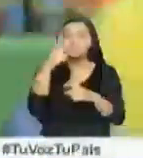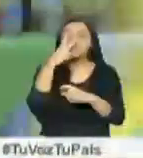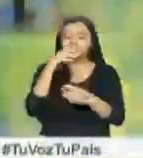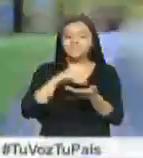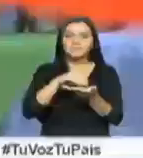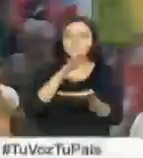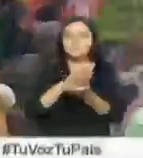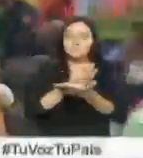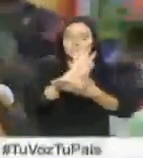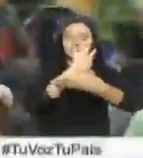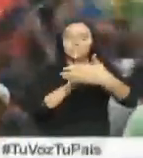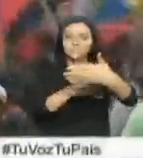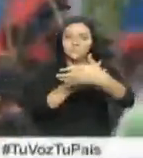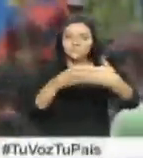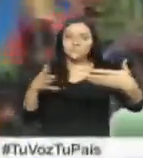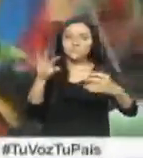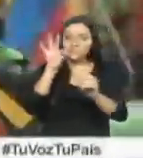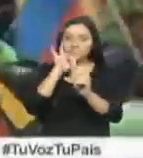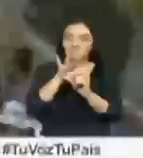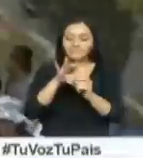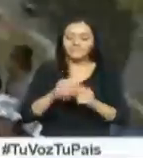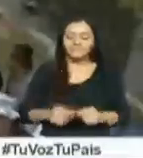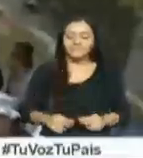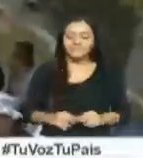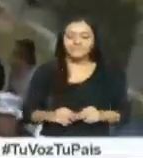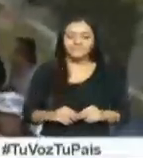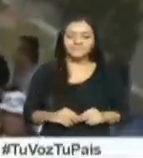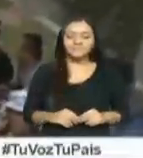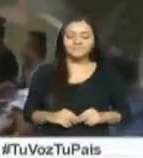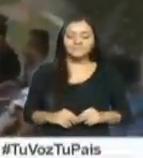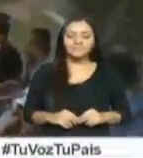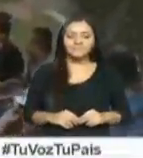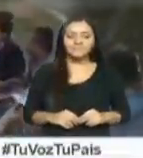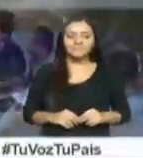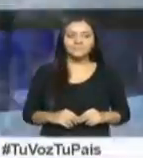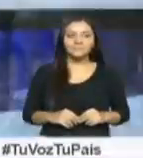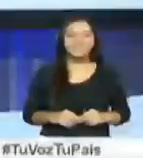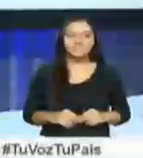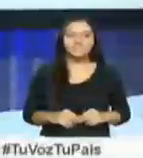determina el cronograma electoral. Luis Andrade, Noticiero Ciudadano.